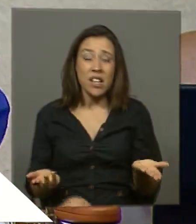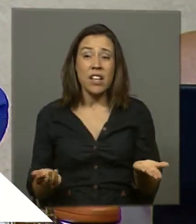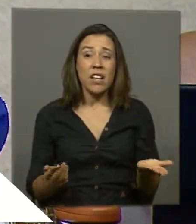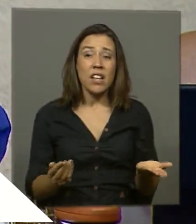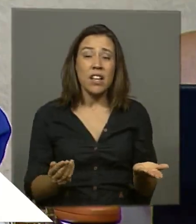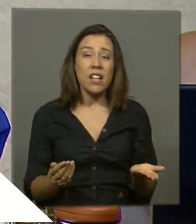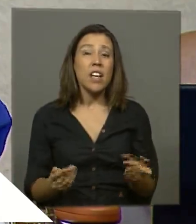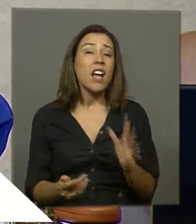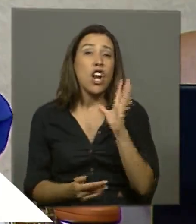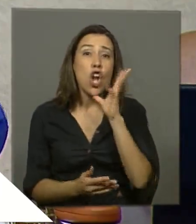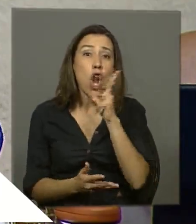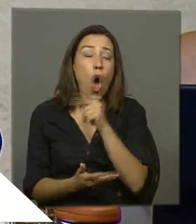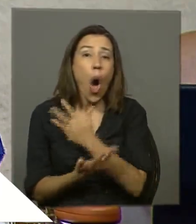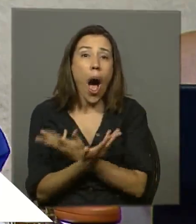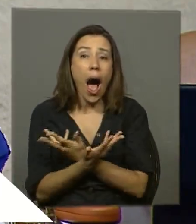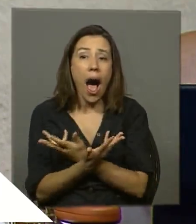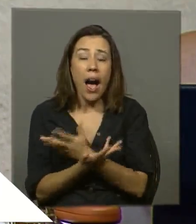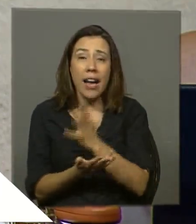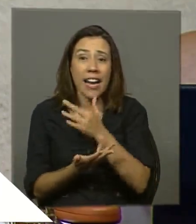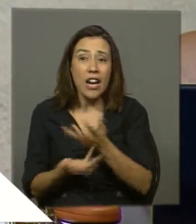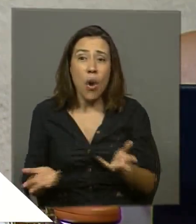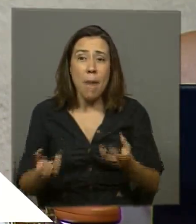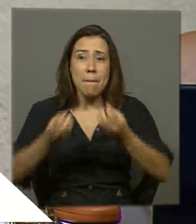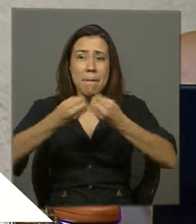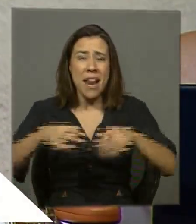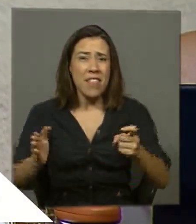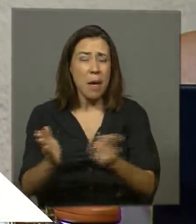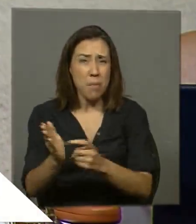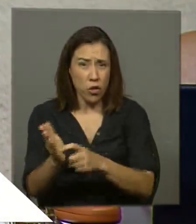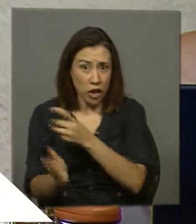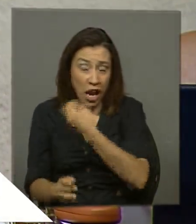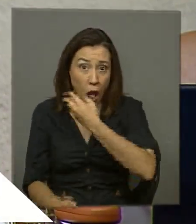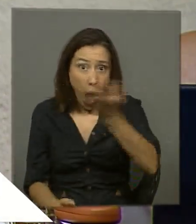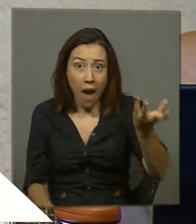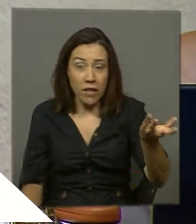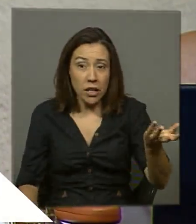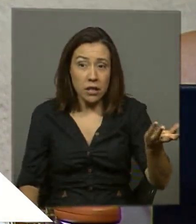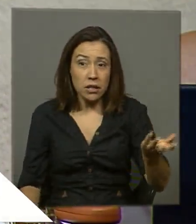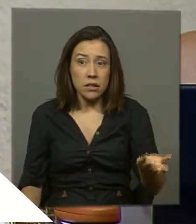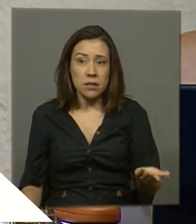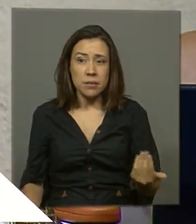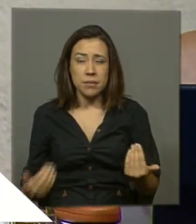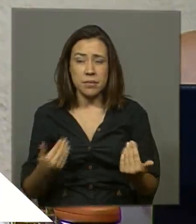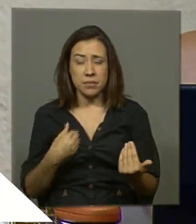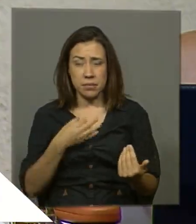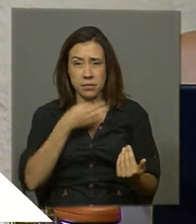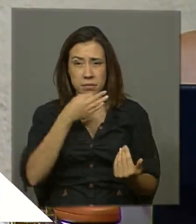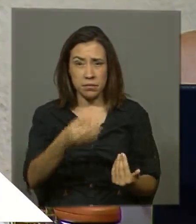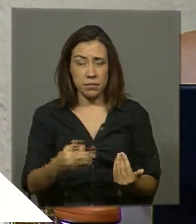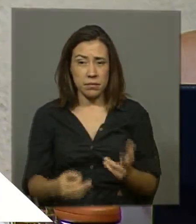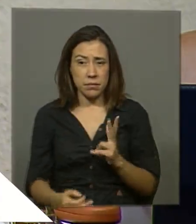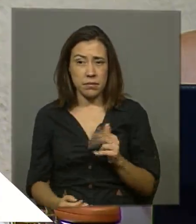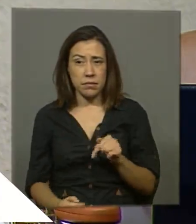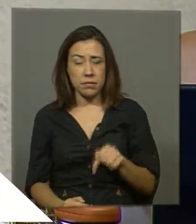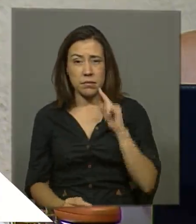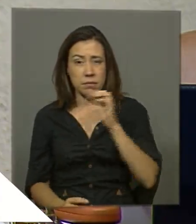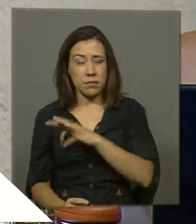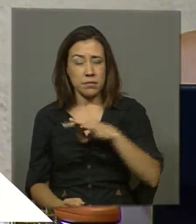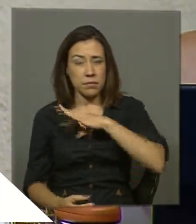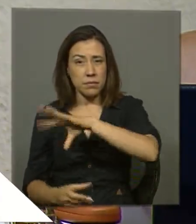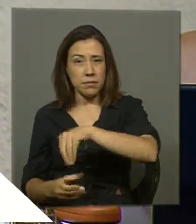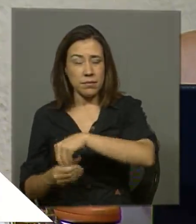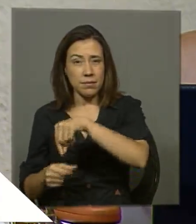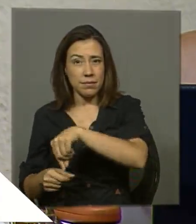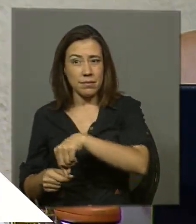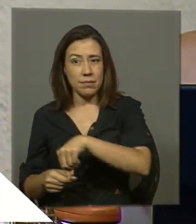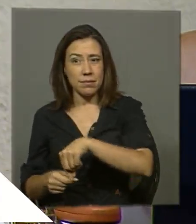no existen que no existen pérdidas productivas Entonces yo por su intermedio presidente aquí tenemos un ministro del interior de